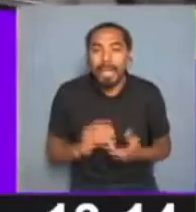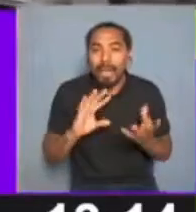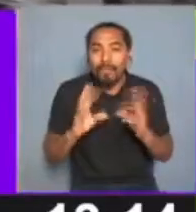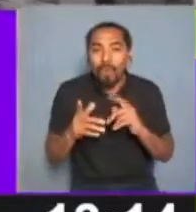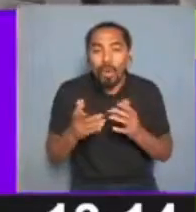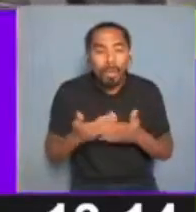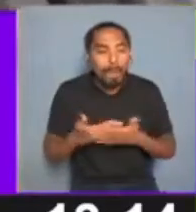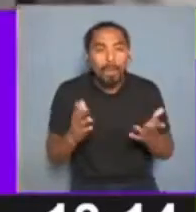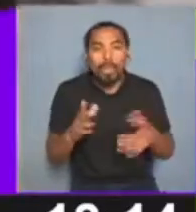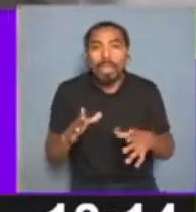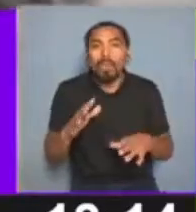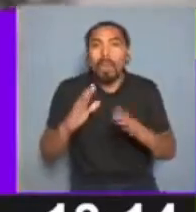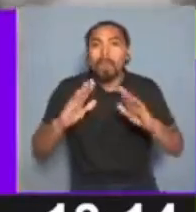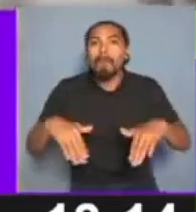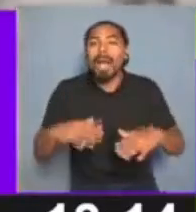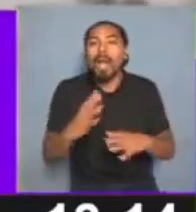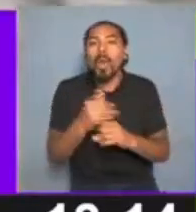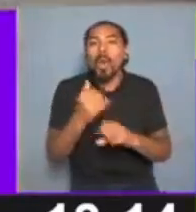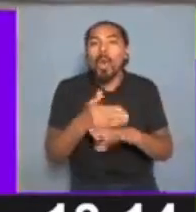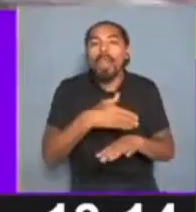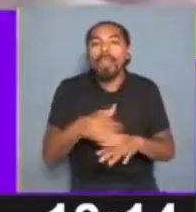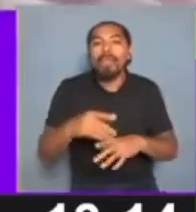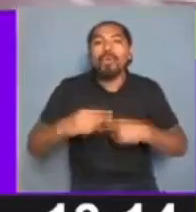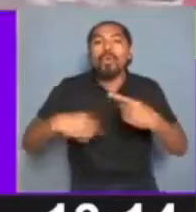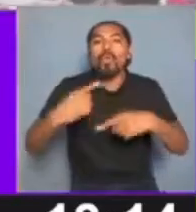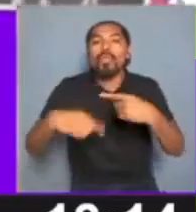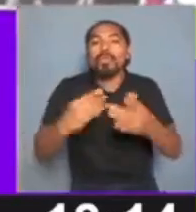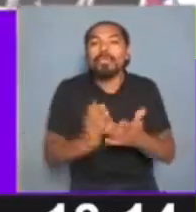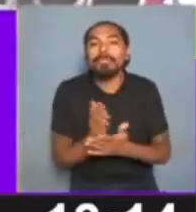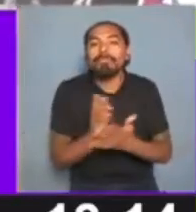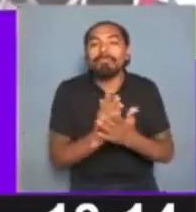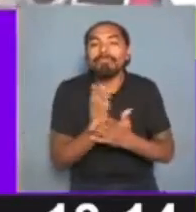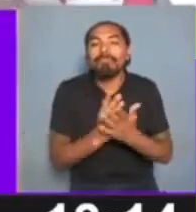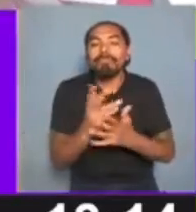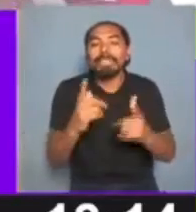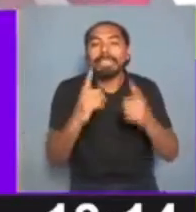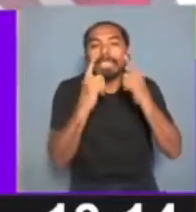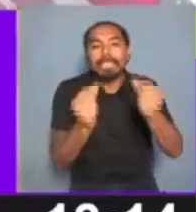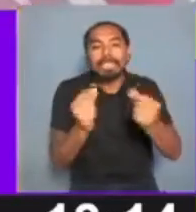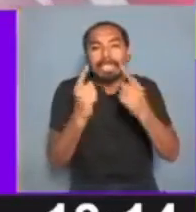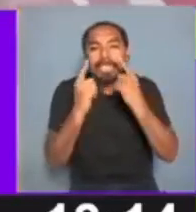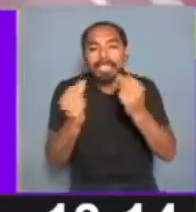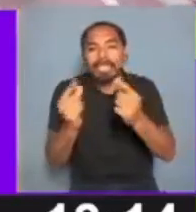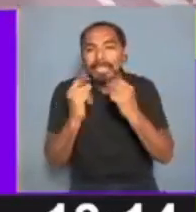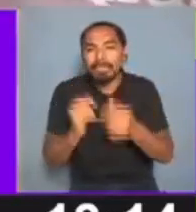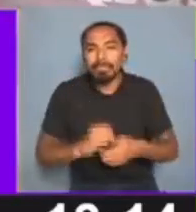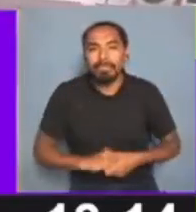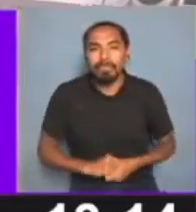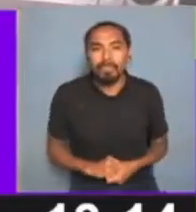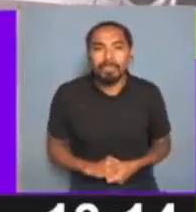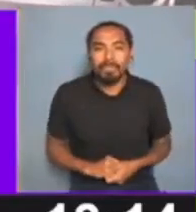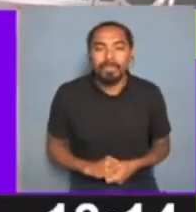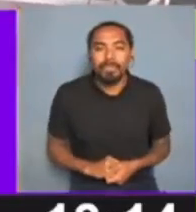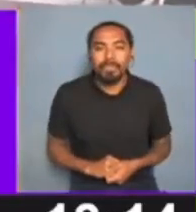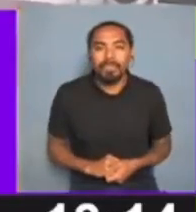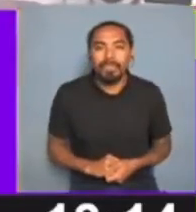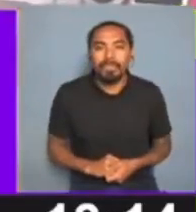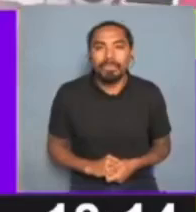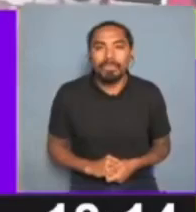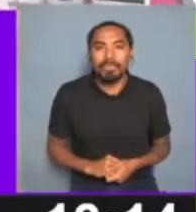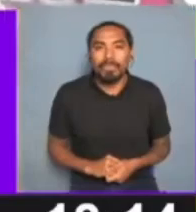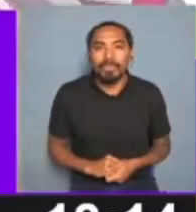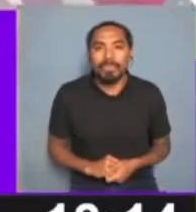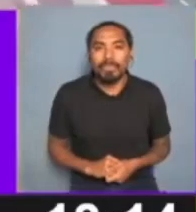o por lo menos esta protesta continúa, o el pedido, el reclamo continúa con este quite de colaboración. Y lo